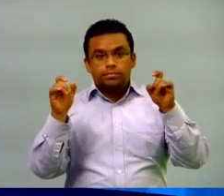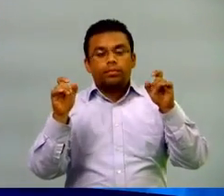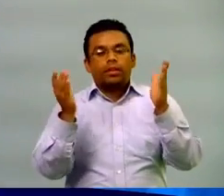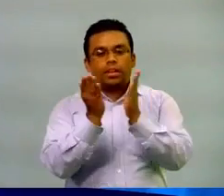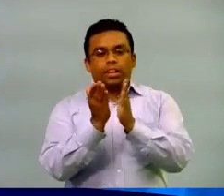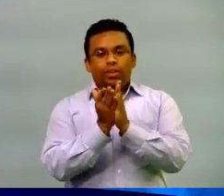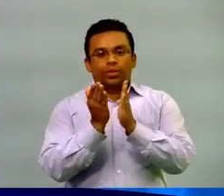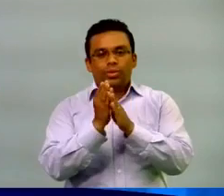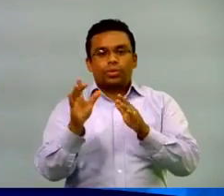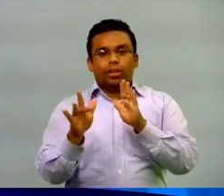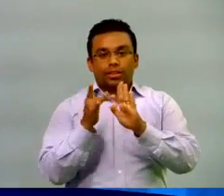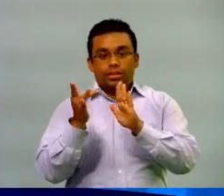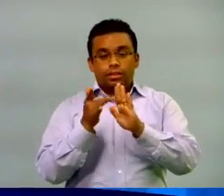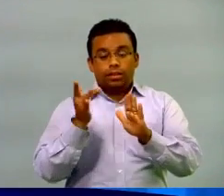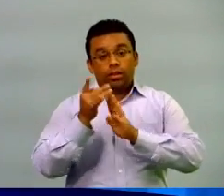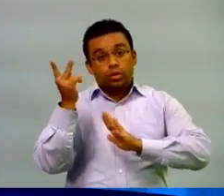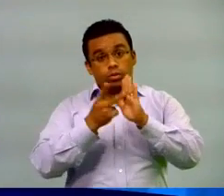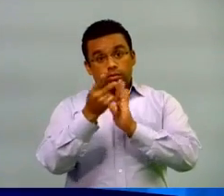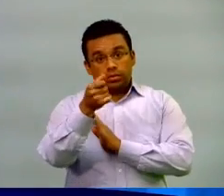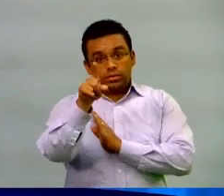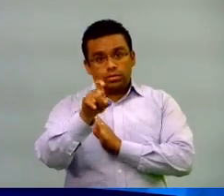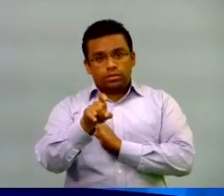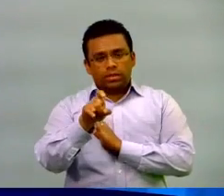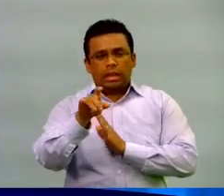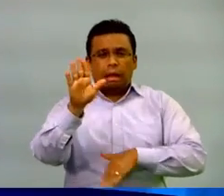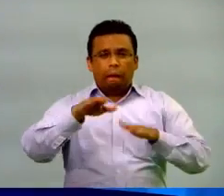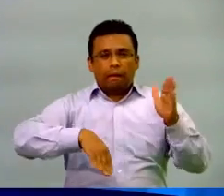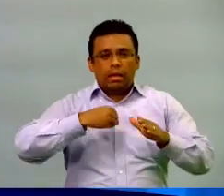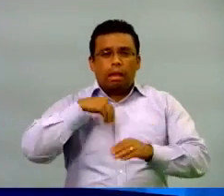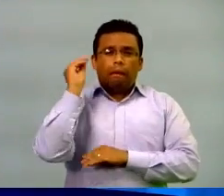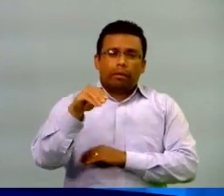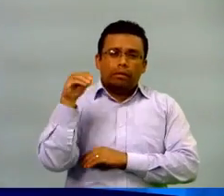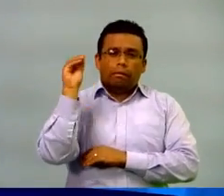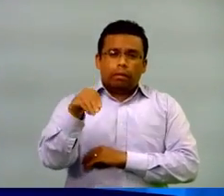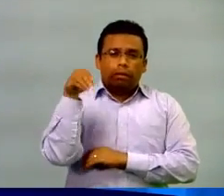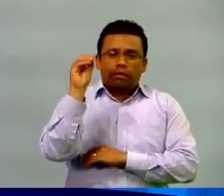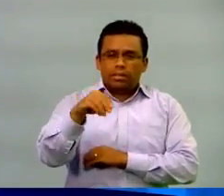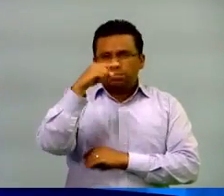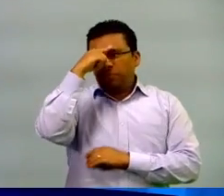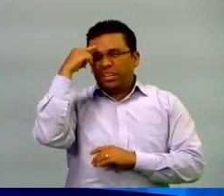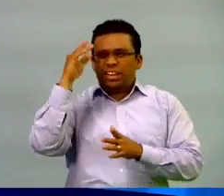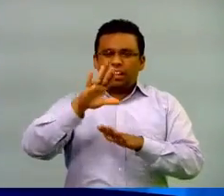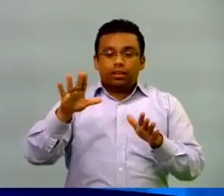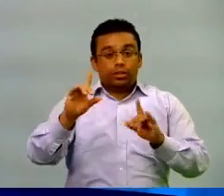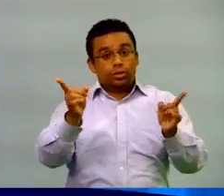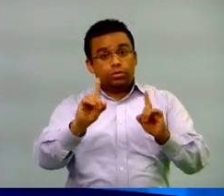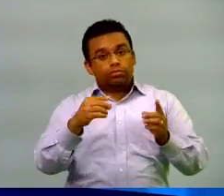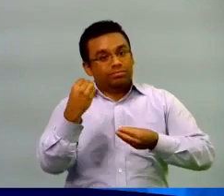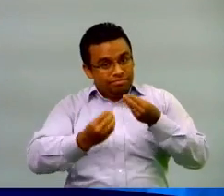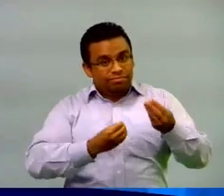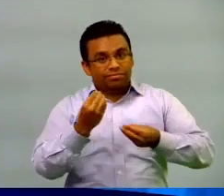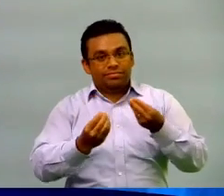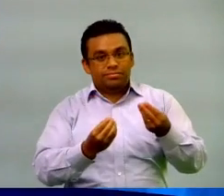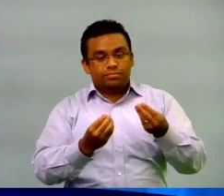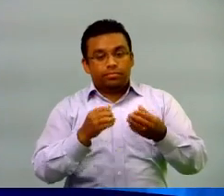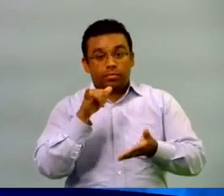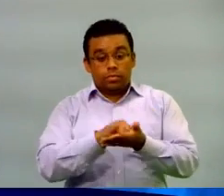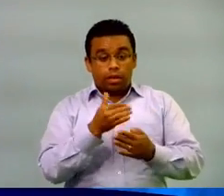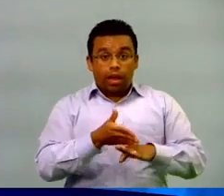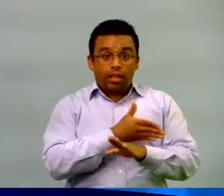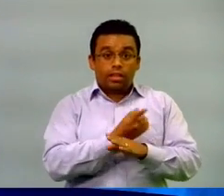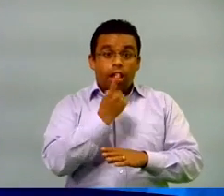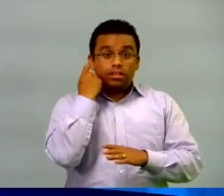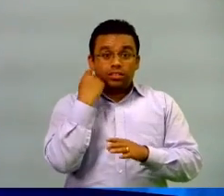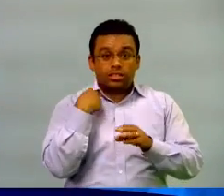muy cansón, pero hay que hacerlo porque las interacciones que hemos tenido en el día de ayer y que siguen siendo fuertes, pues debemos hacer que